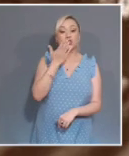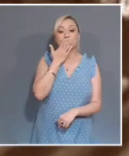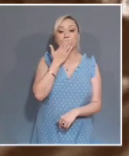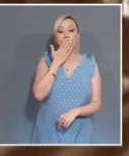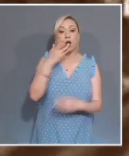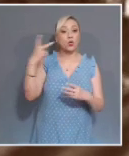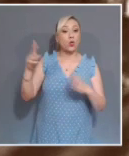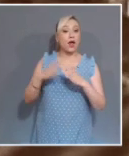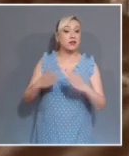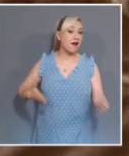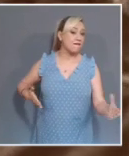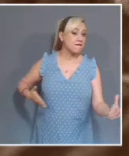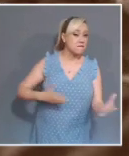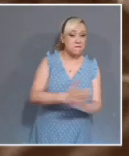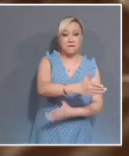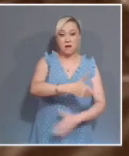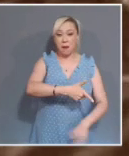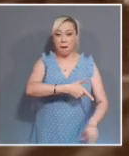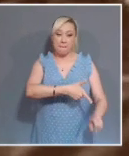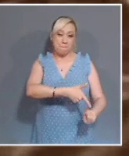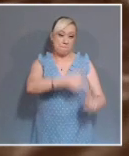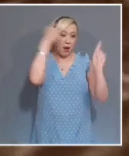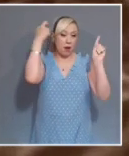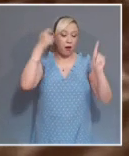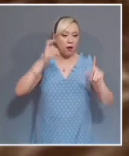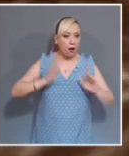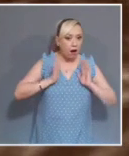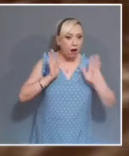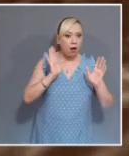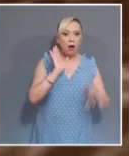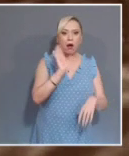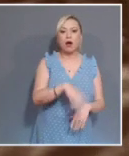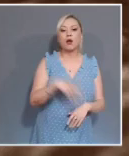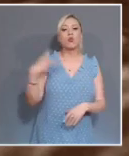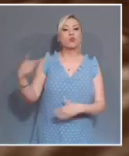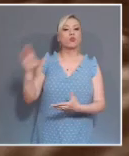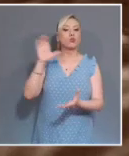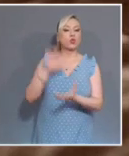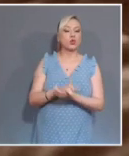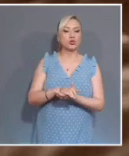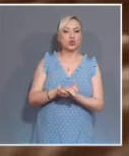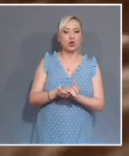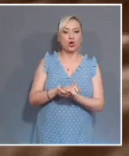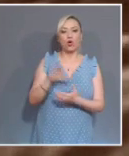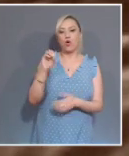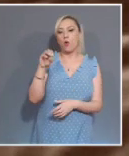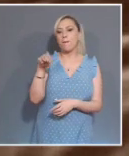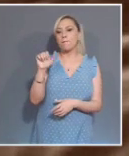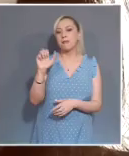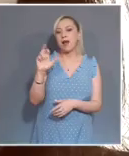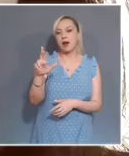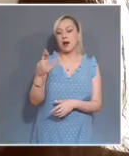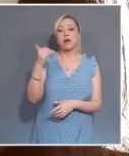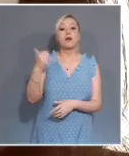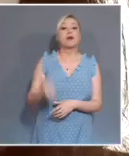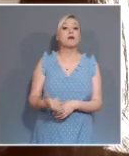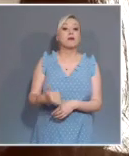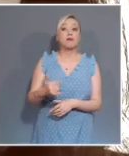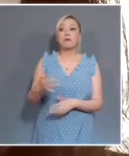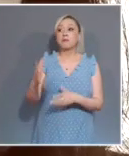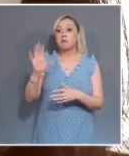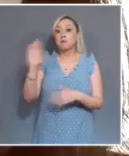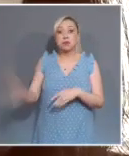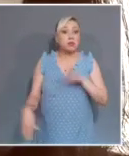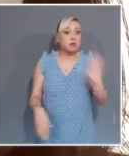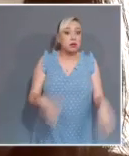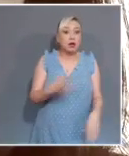sin vida. Ella buscaba a su esposo, Brian Omar Celaya, y por los hechos, su hija de 1 año quedó en orfandad. Ana Luisa Garduño,